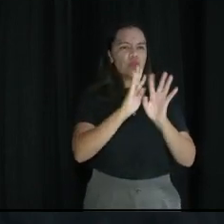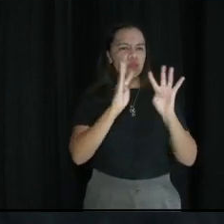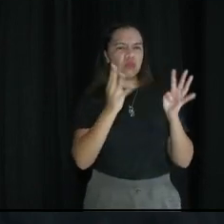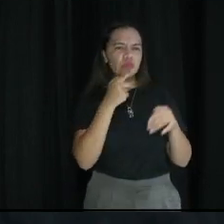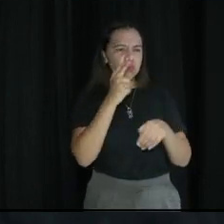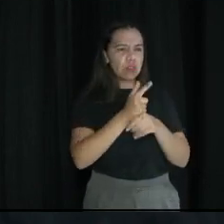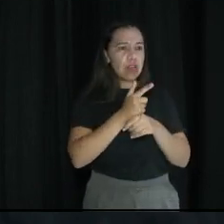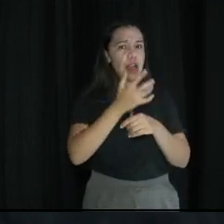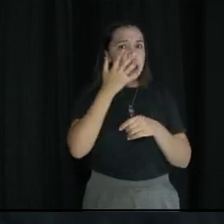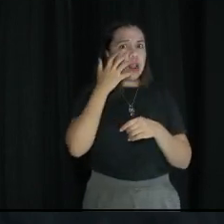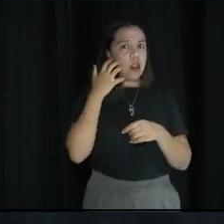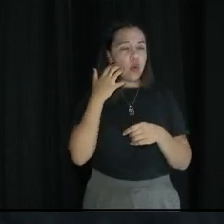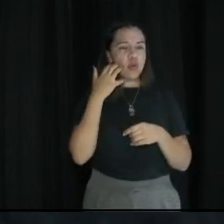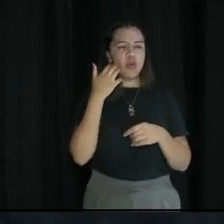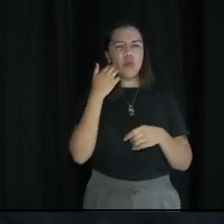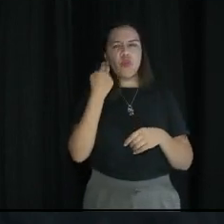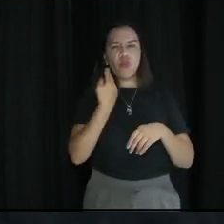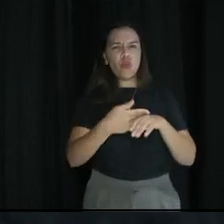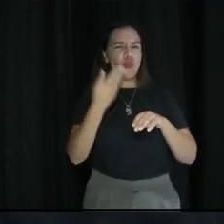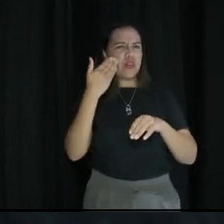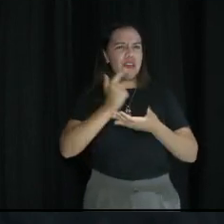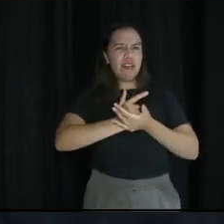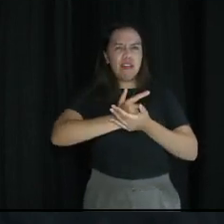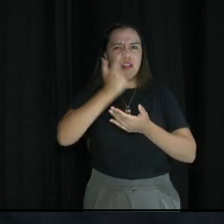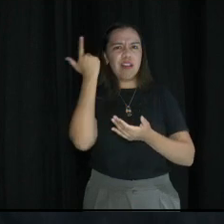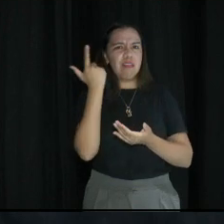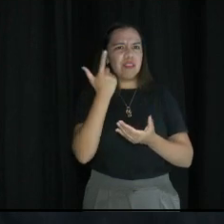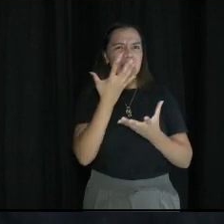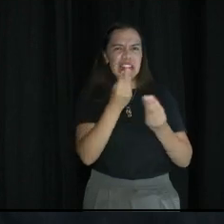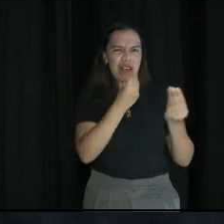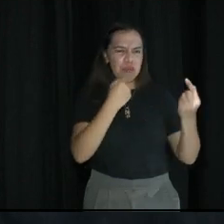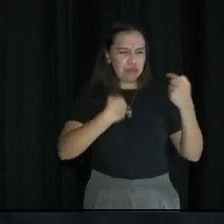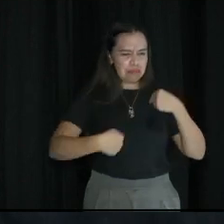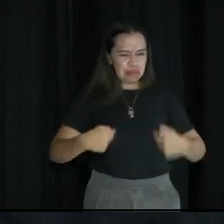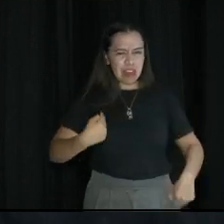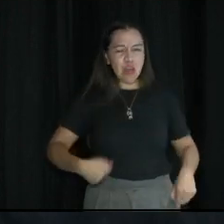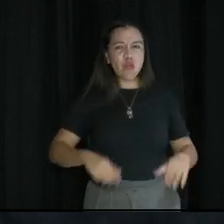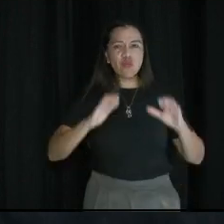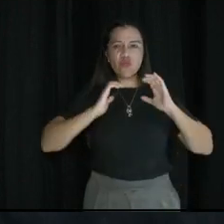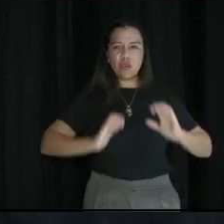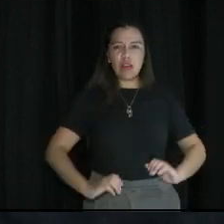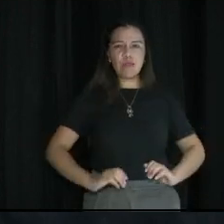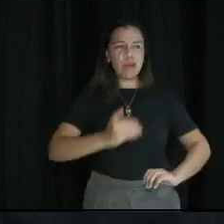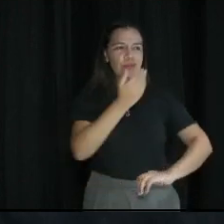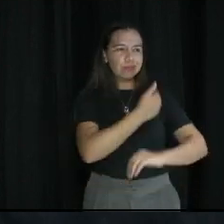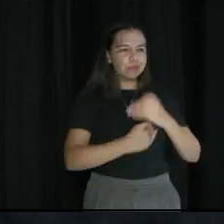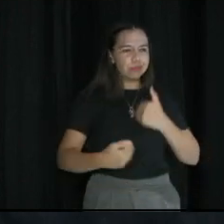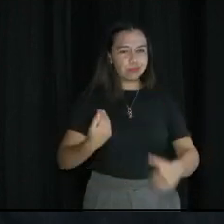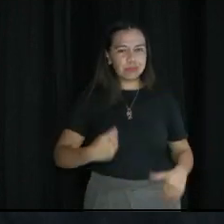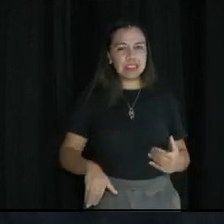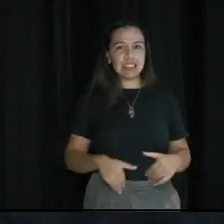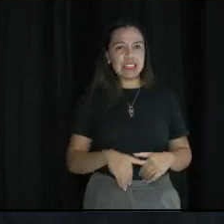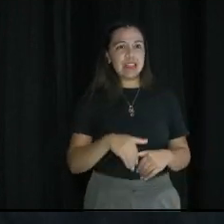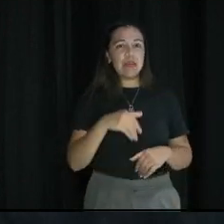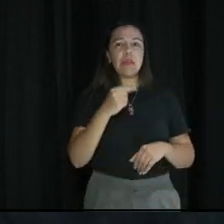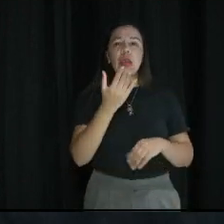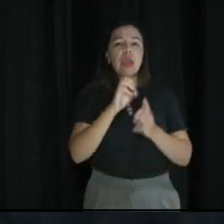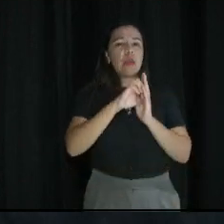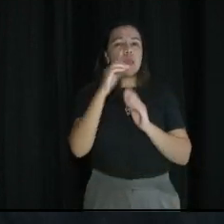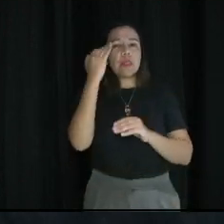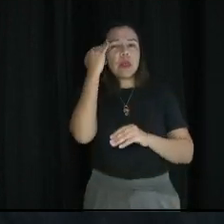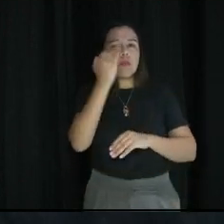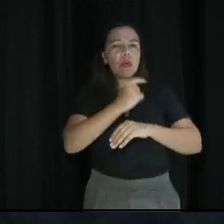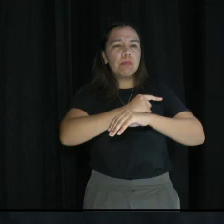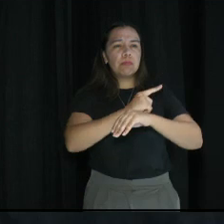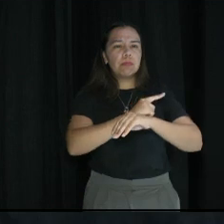la verdad las lesiones eran muchas, y que cada minuto que transcurría al